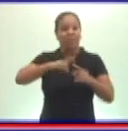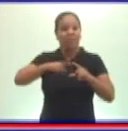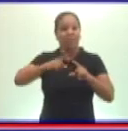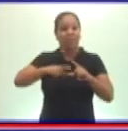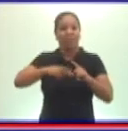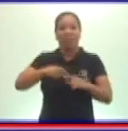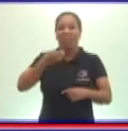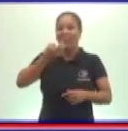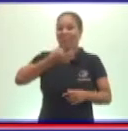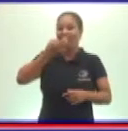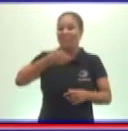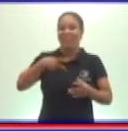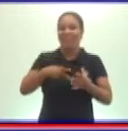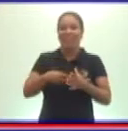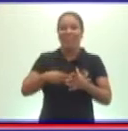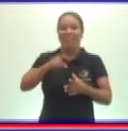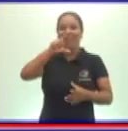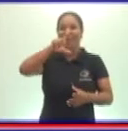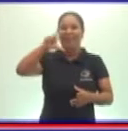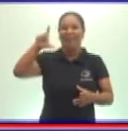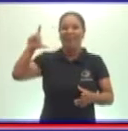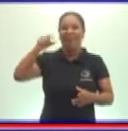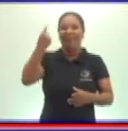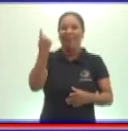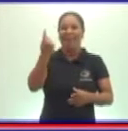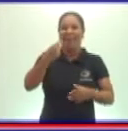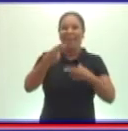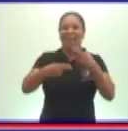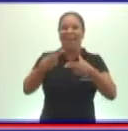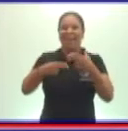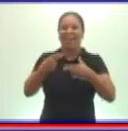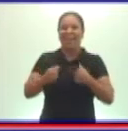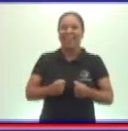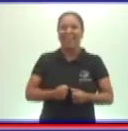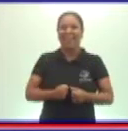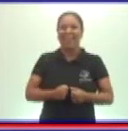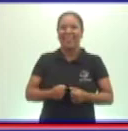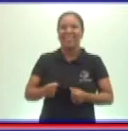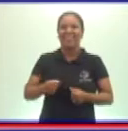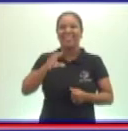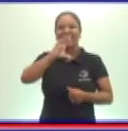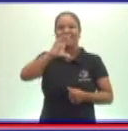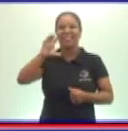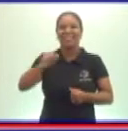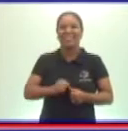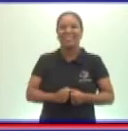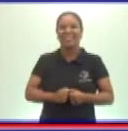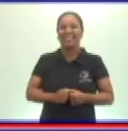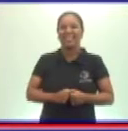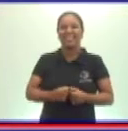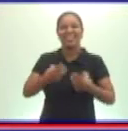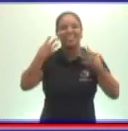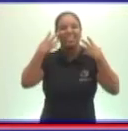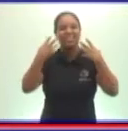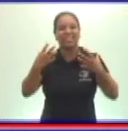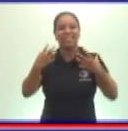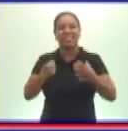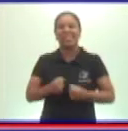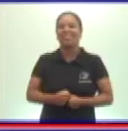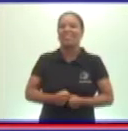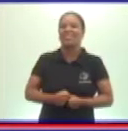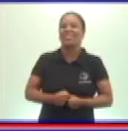de los conceptos. Lo primero que hay que realizar es abordar los conceptos esenciales de los cuales